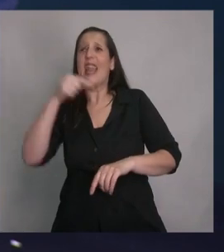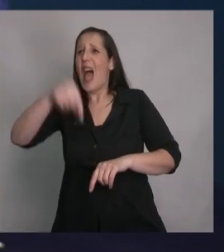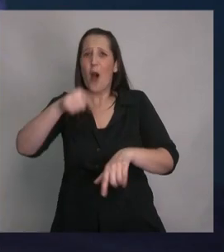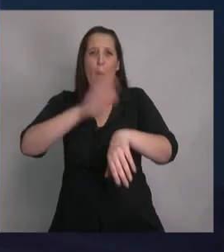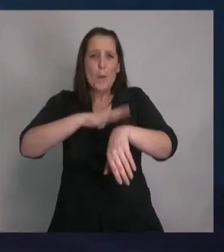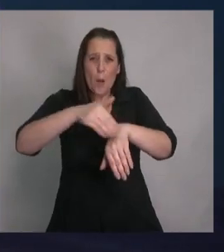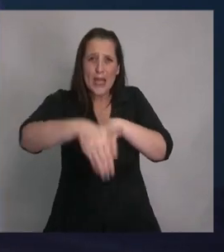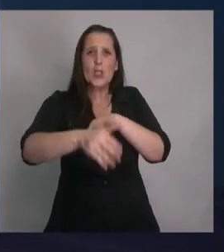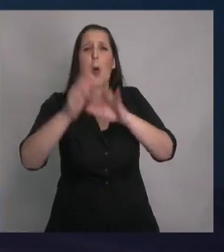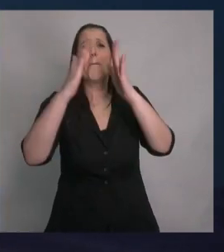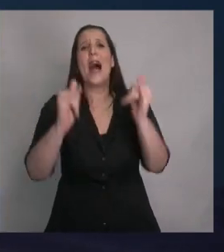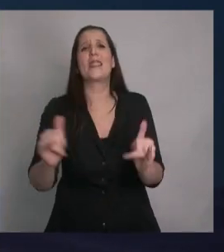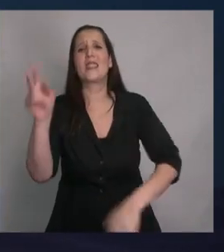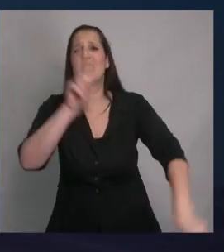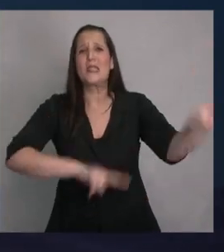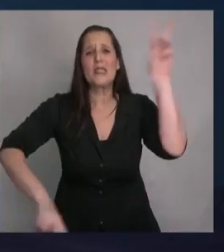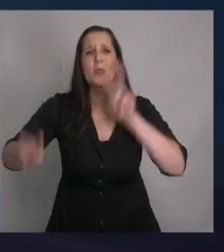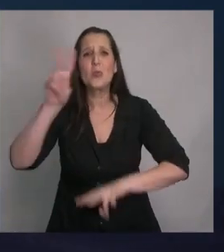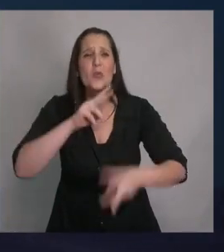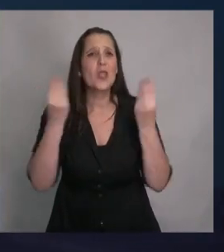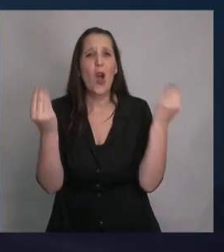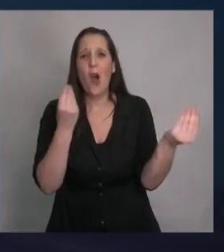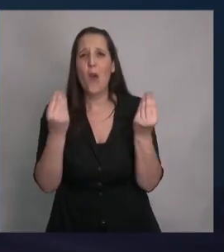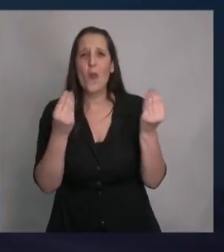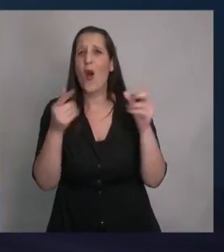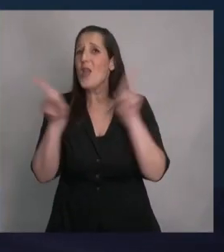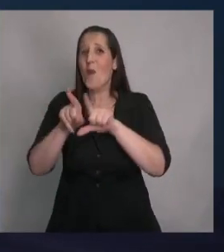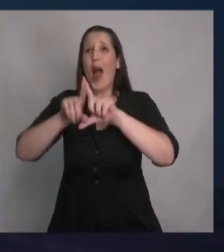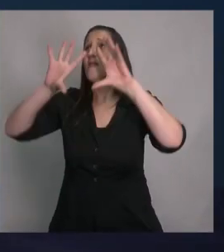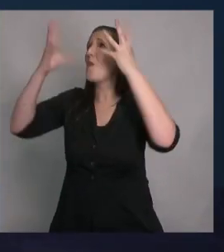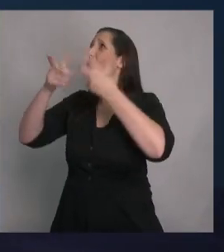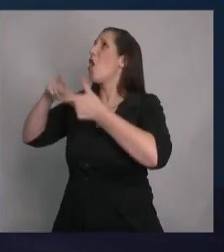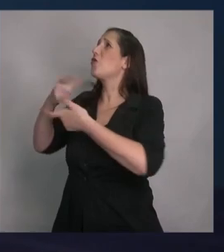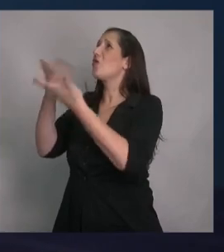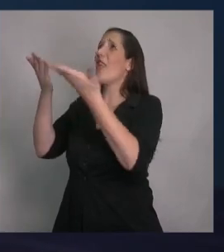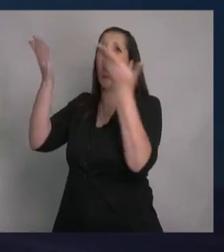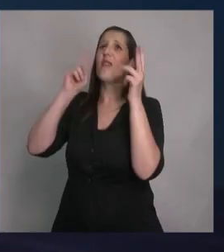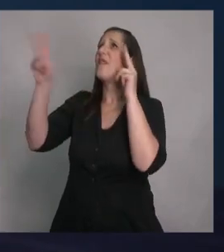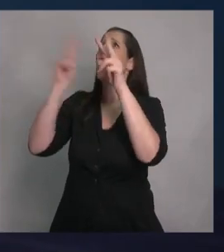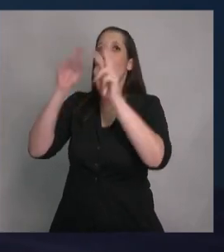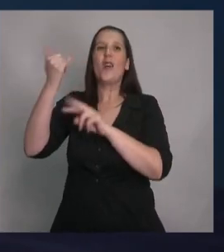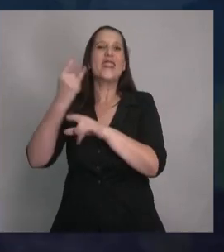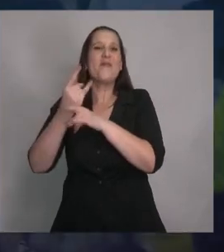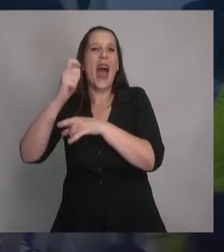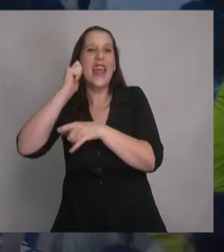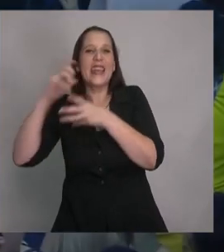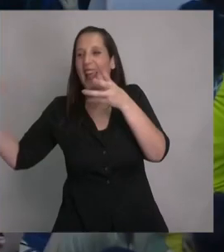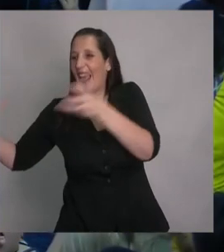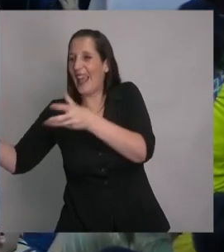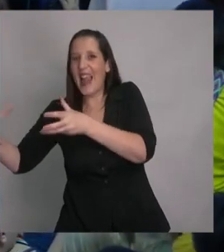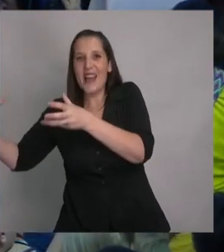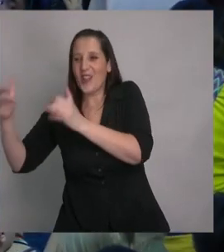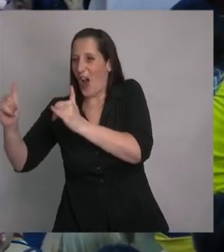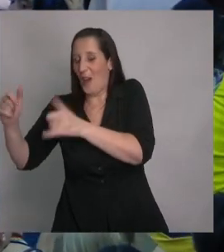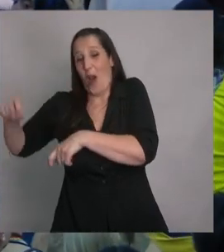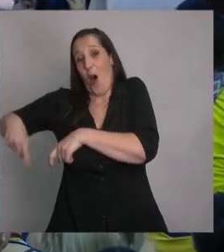La posibilidad, como la mayoría de las sociedades del mundo tiene hoy, de que una generación, por lo menos la que